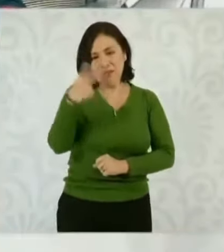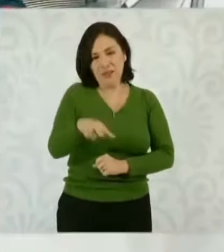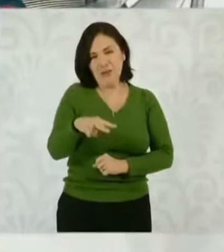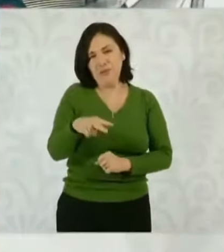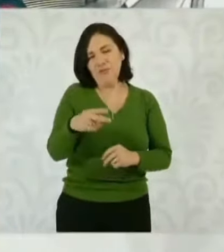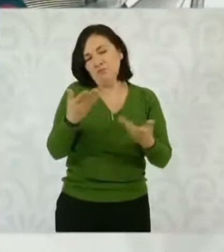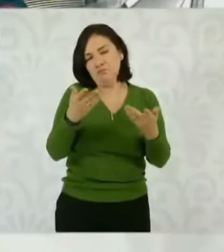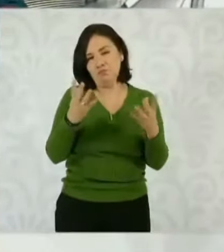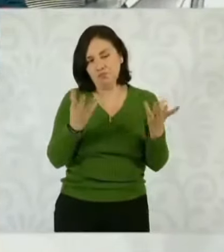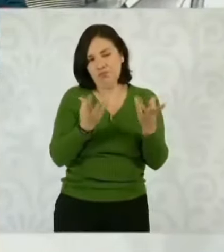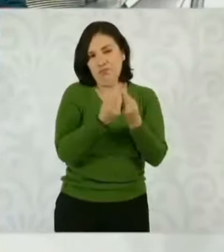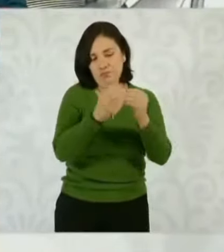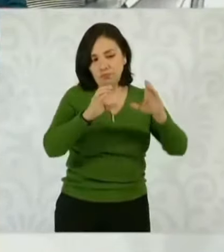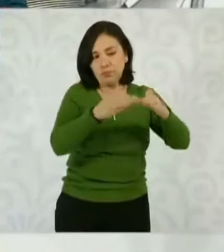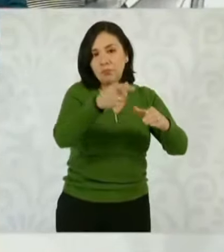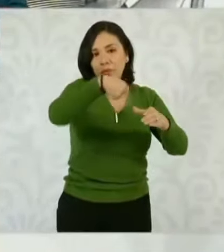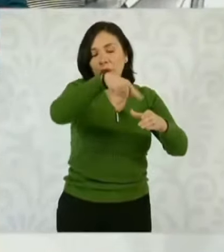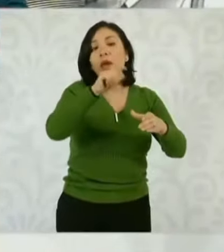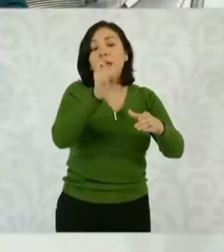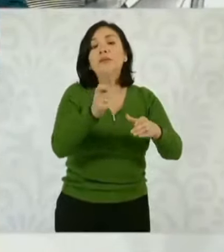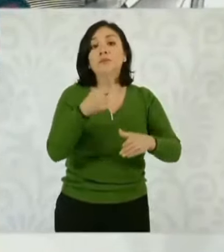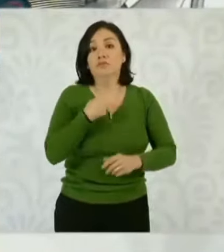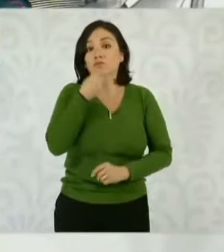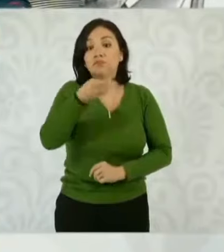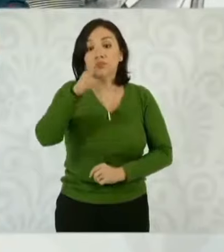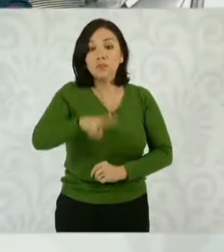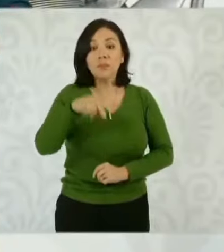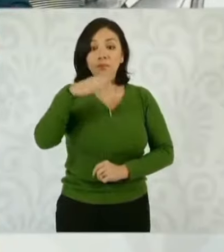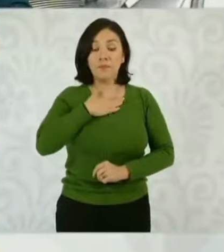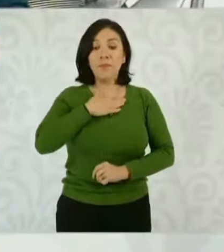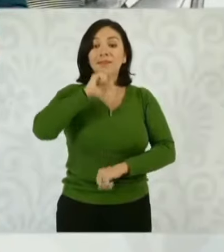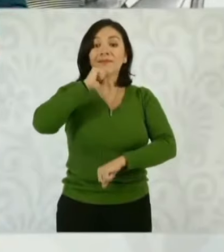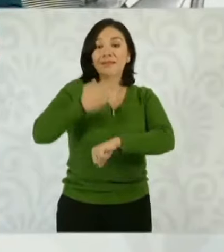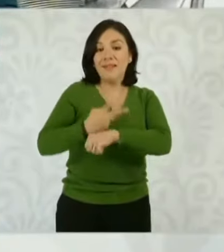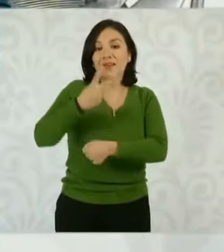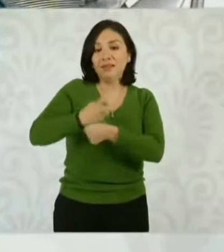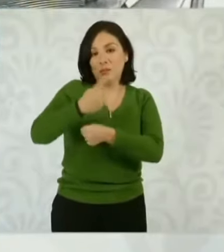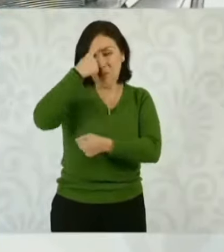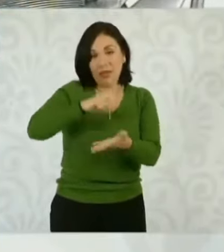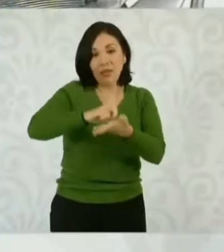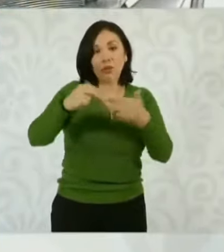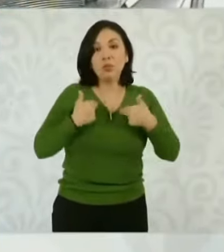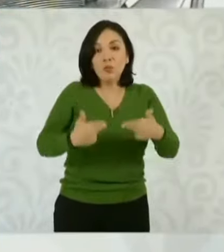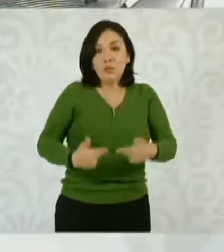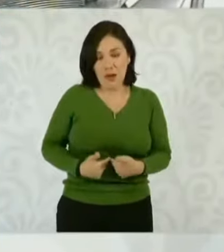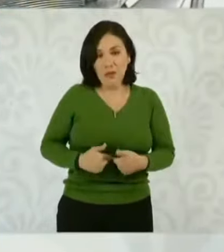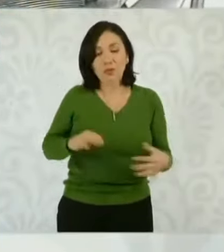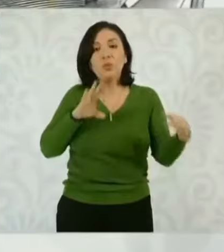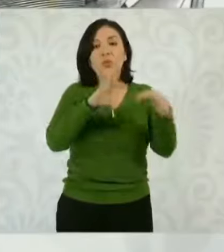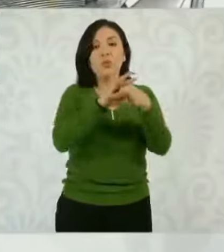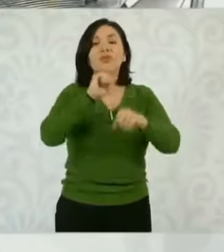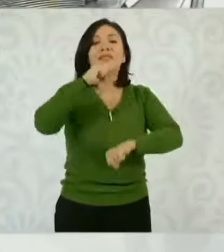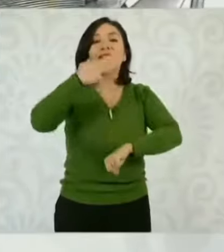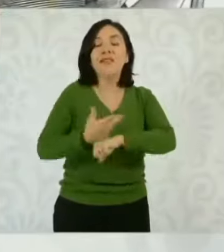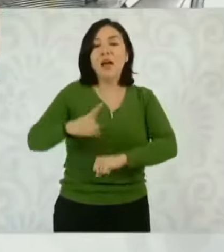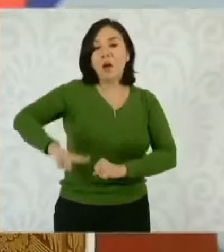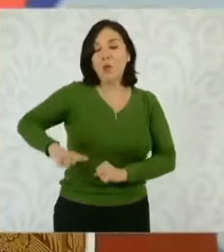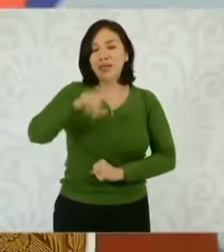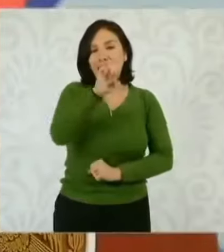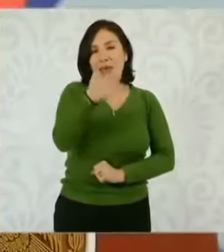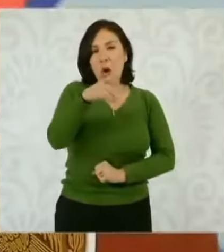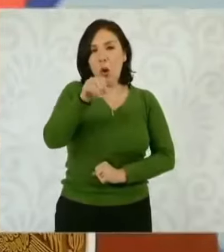una parte, y decirles que desde la Subsecretaría de Derechos Humanos de la Secretaría de